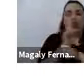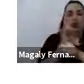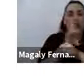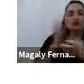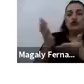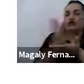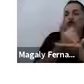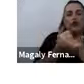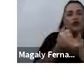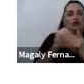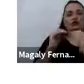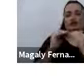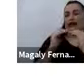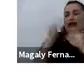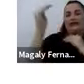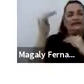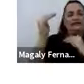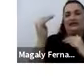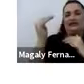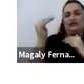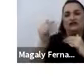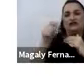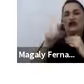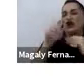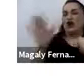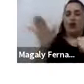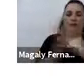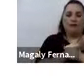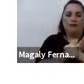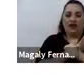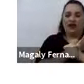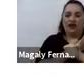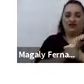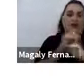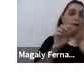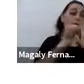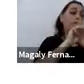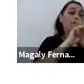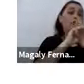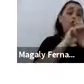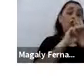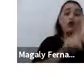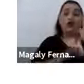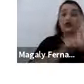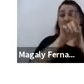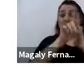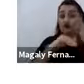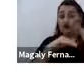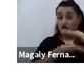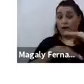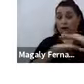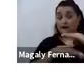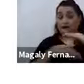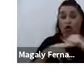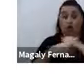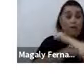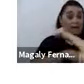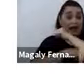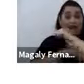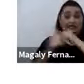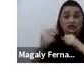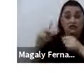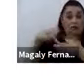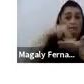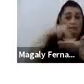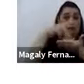en exceso, y en este caso en concreto en los modelos de desarrollo basados en países de ingresos altos por